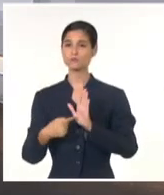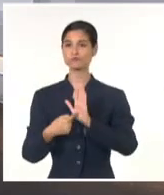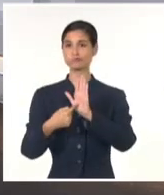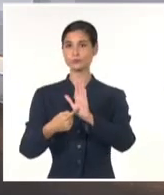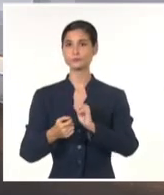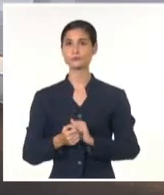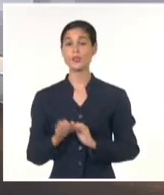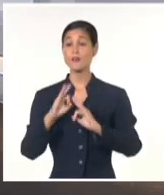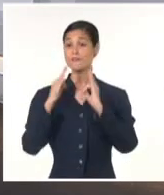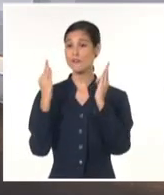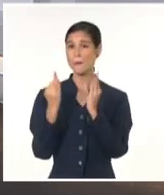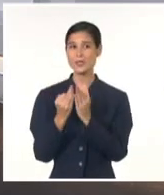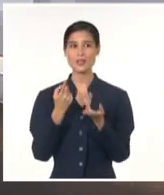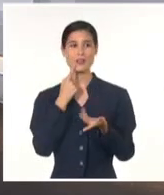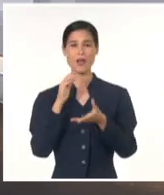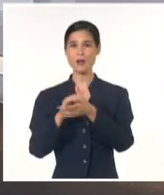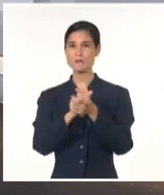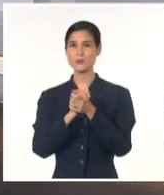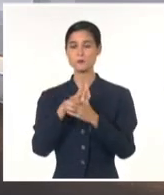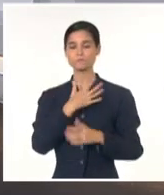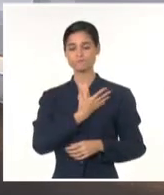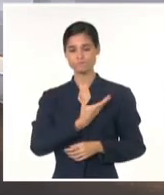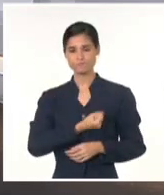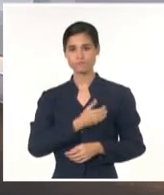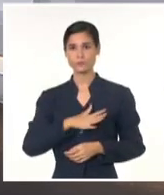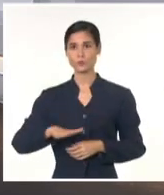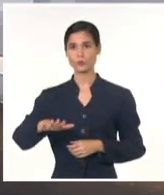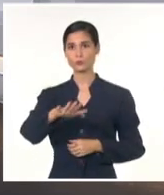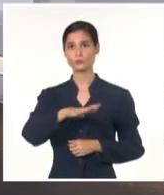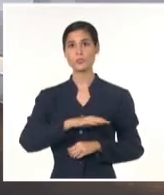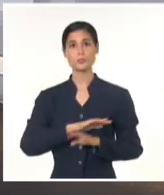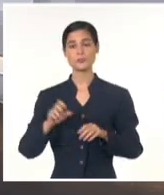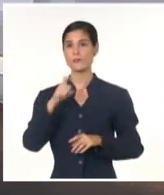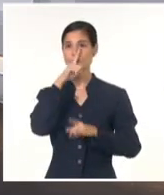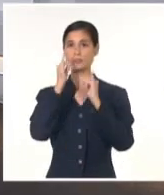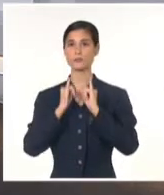familiares y amigos las más sentidas condolencias. Así concluyo. Hasta un próximo encuentro.